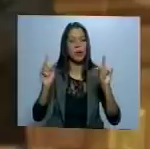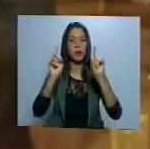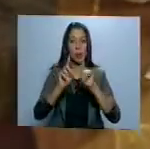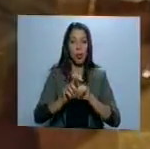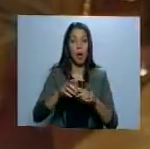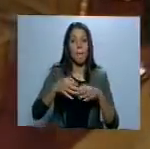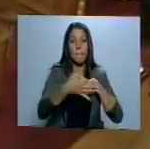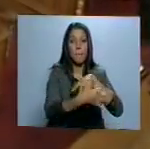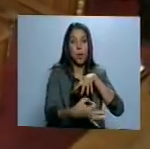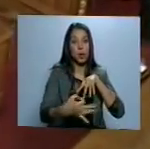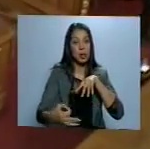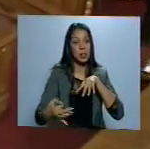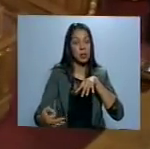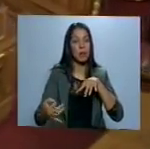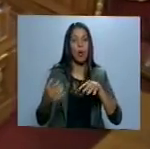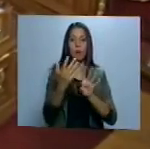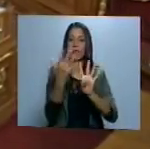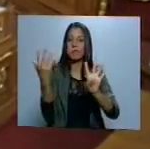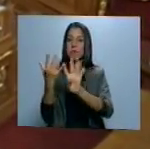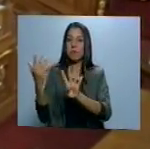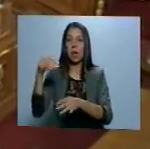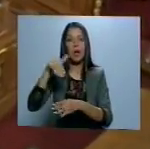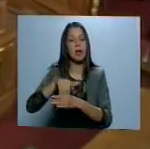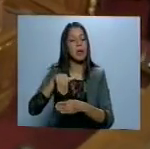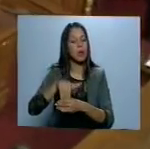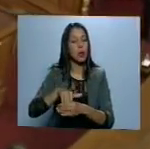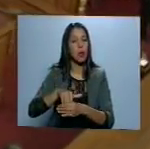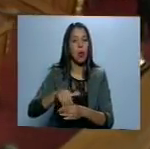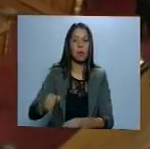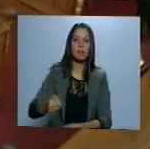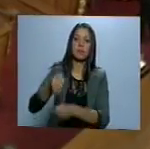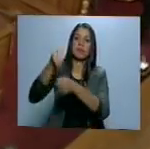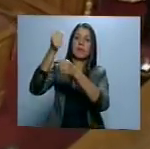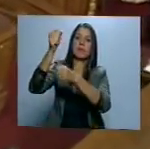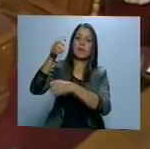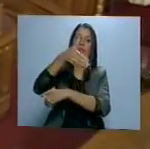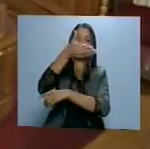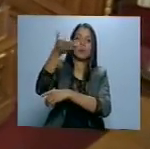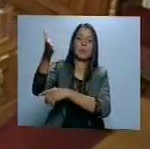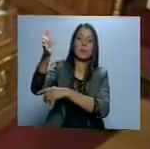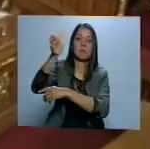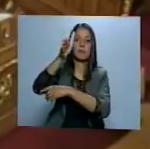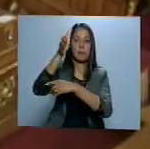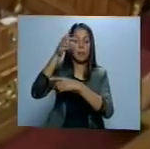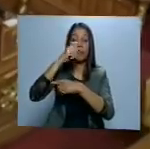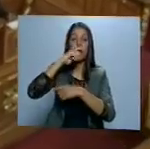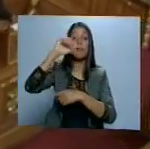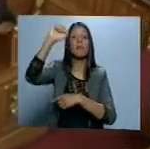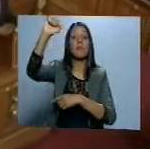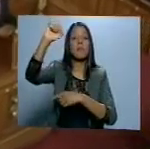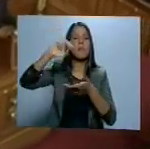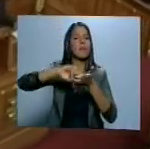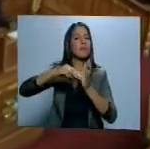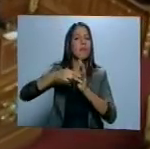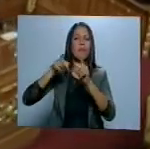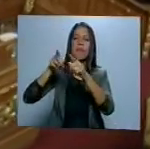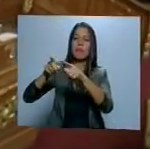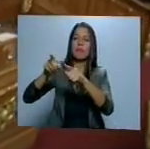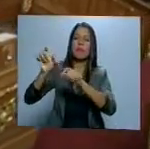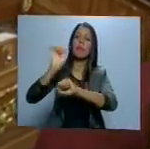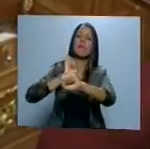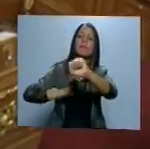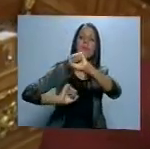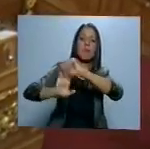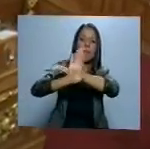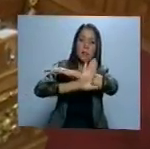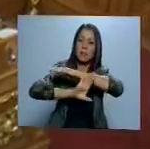los municipios de esta república, que la bandera que ha levantado nuestro presidente Nicolás Maduro es la bandera que defenderemos, no